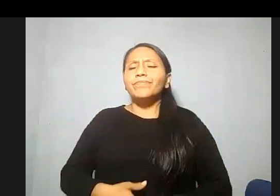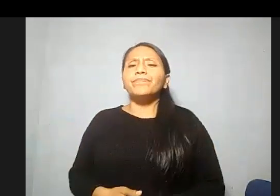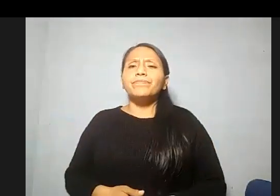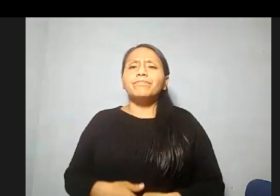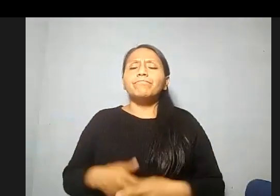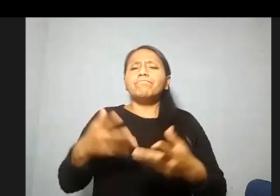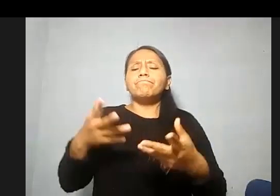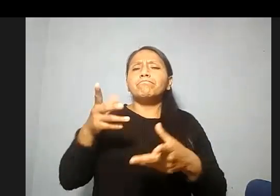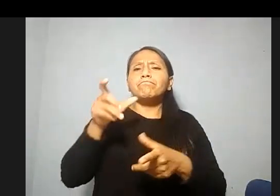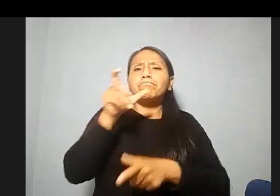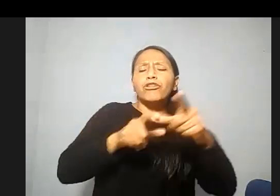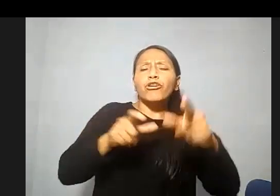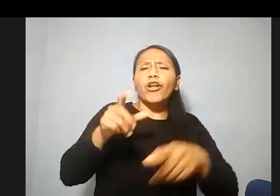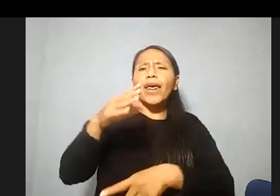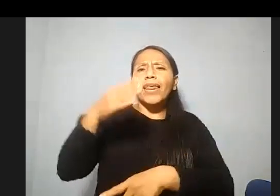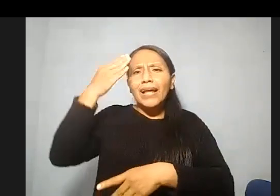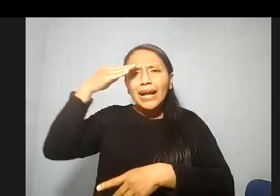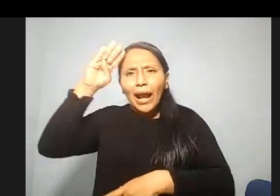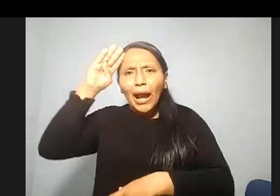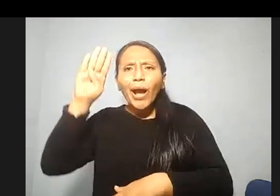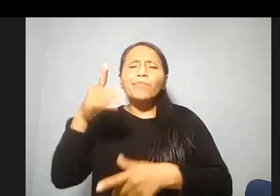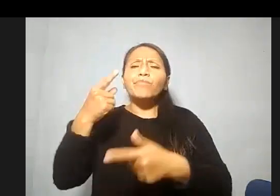campesinos y campesinas con discapacidad,